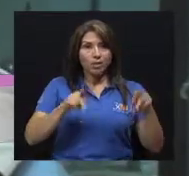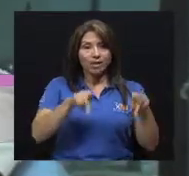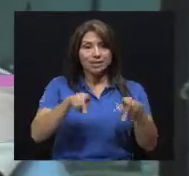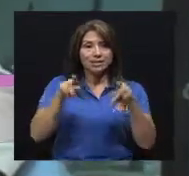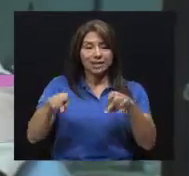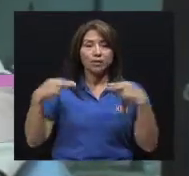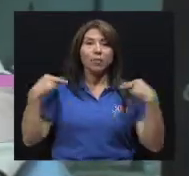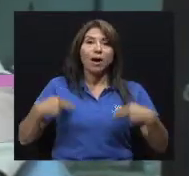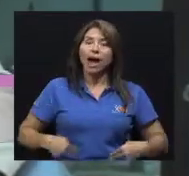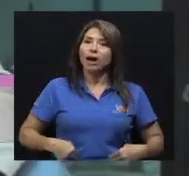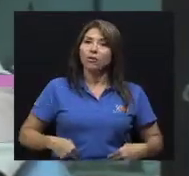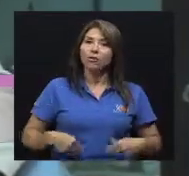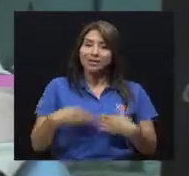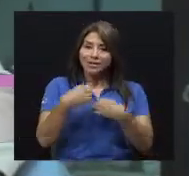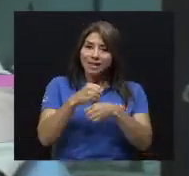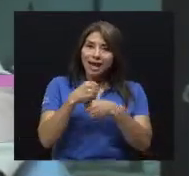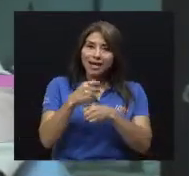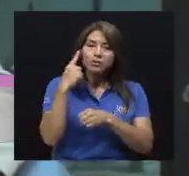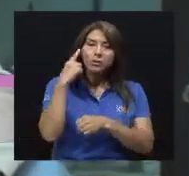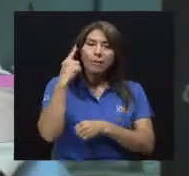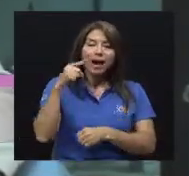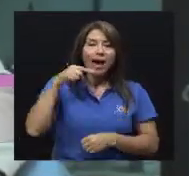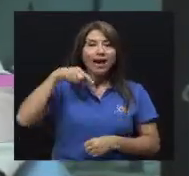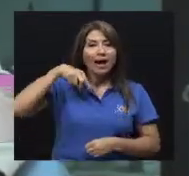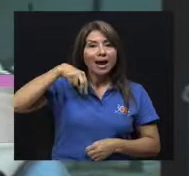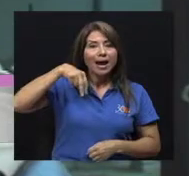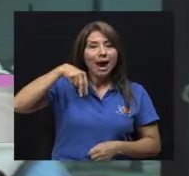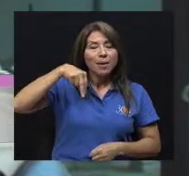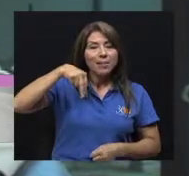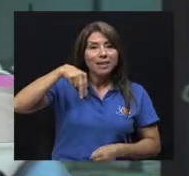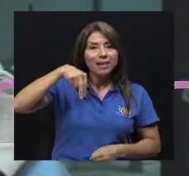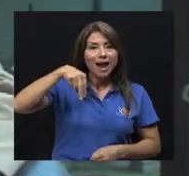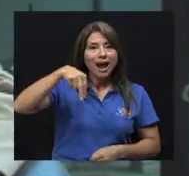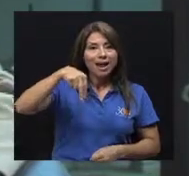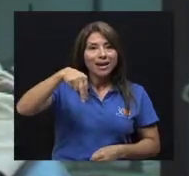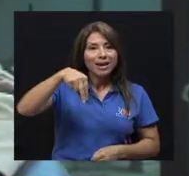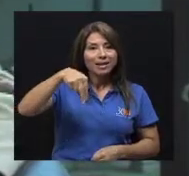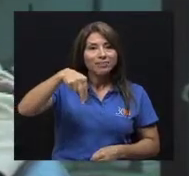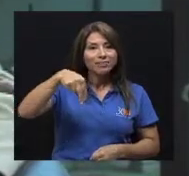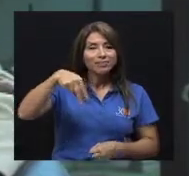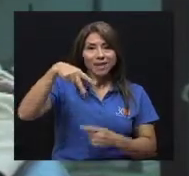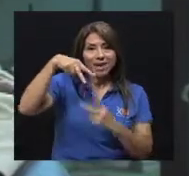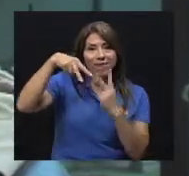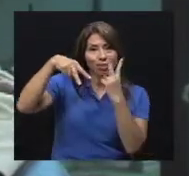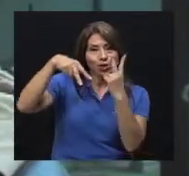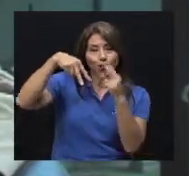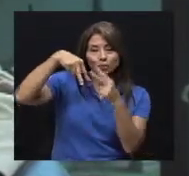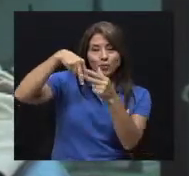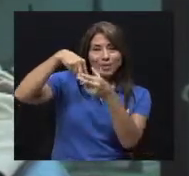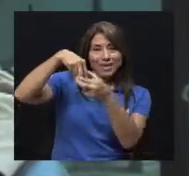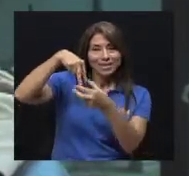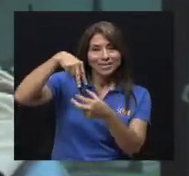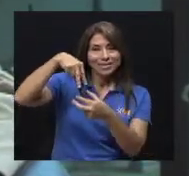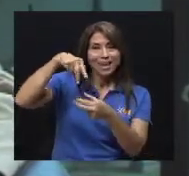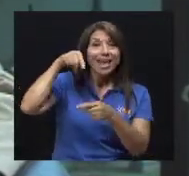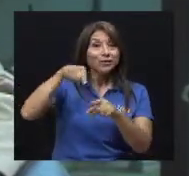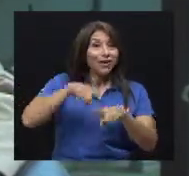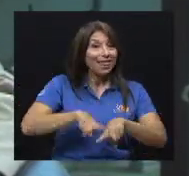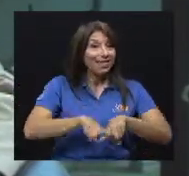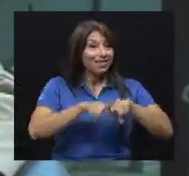está diseñado ergonómicamente para caminar en dos pies y eso es lo que nos diferencia del resto de los